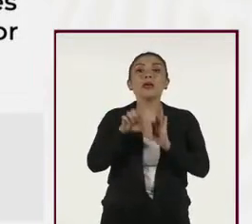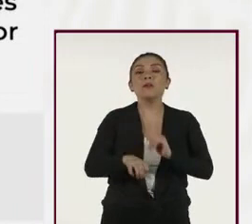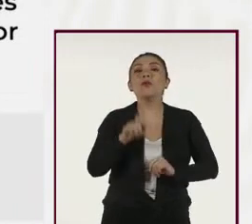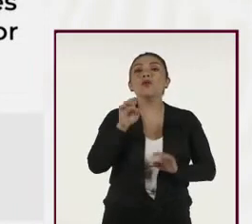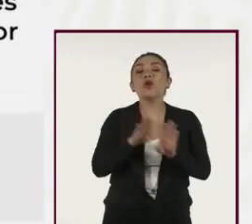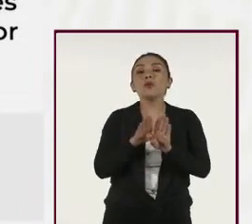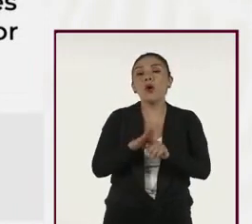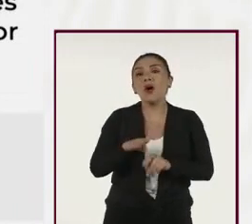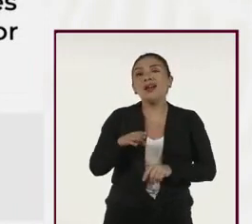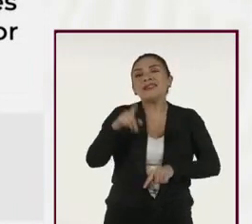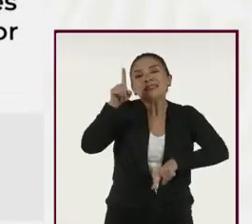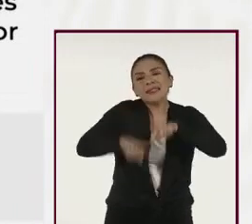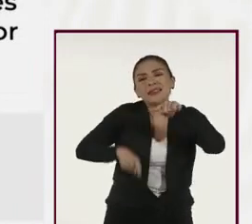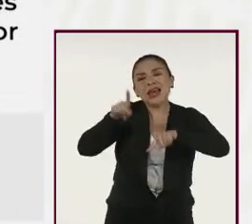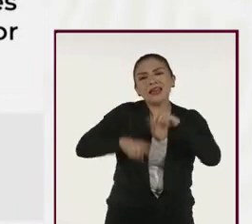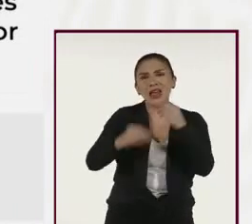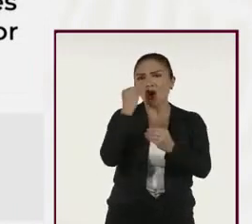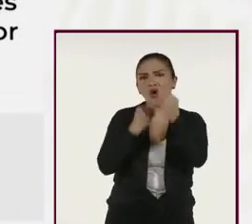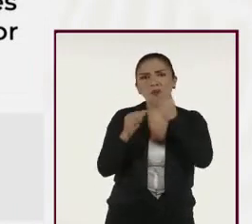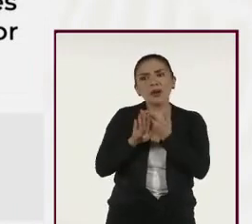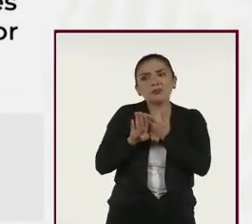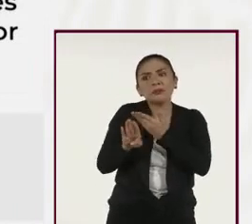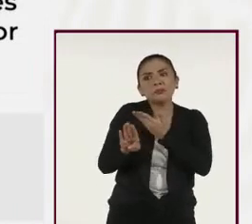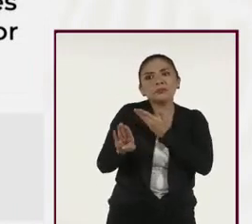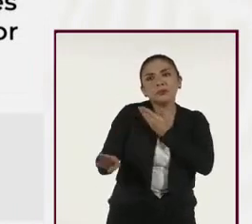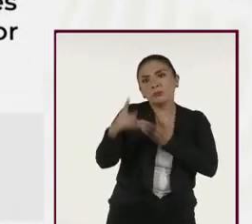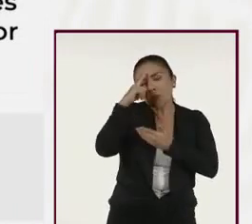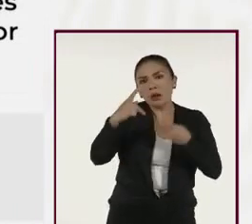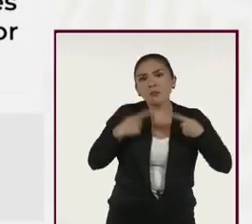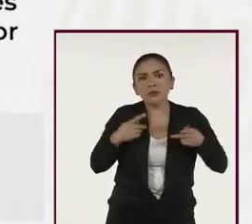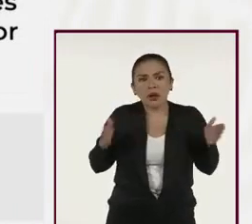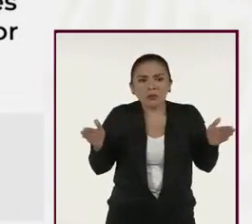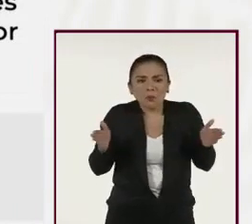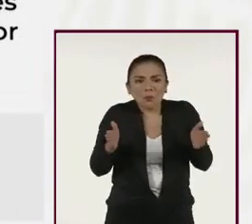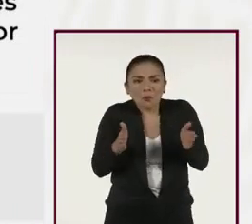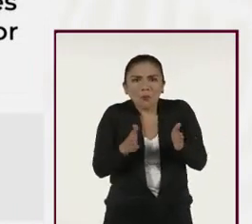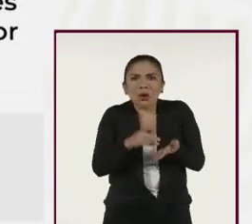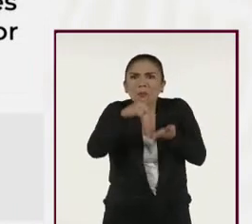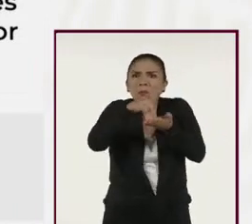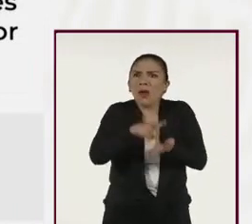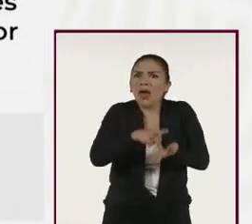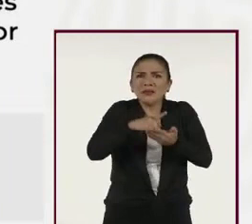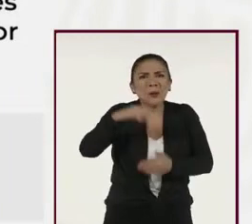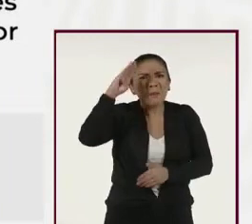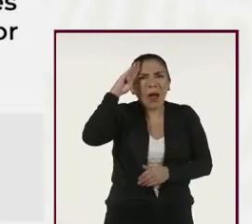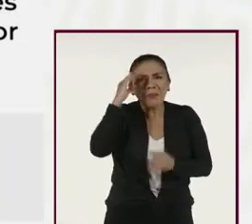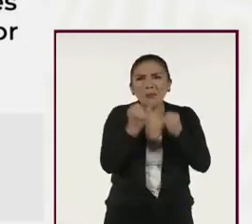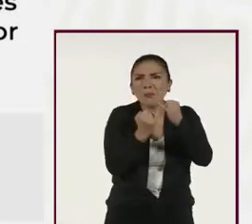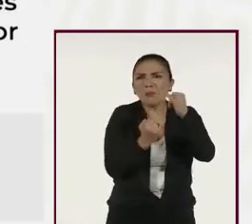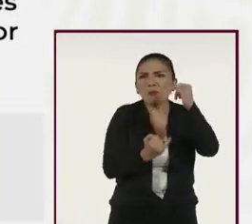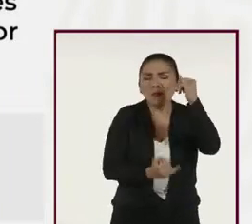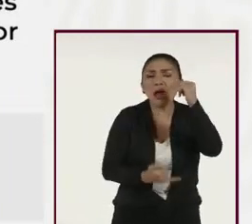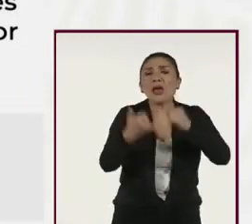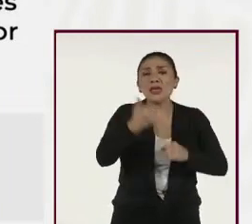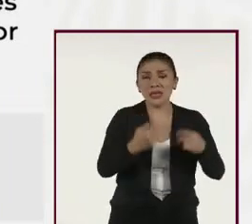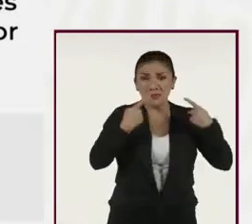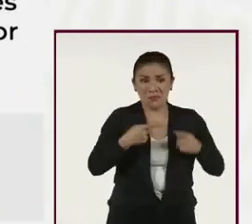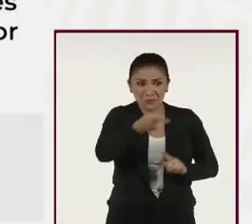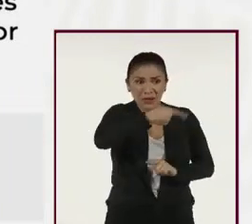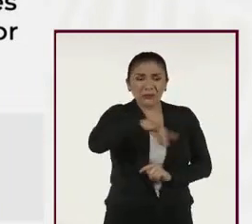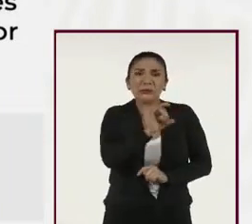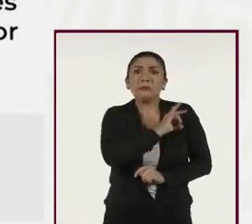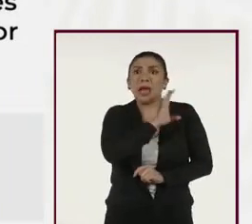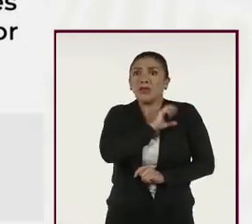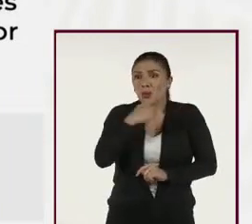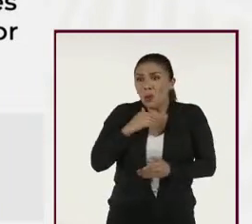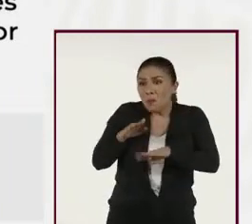importante en la ingesta de alimentos que nos conduce a un peso anormalmente bajo y donde existe un miedo intenso para la